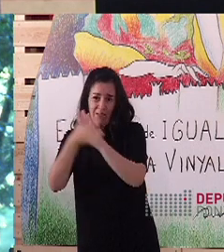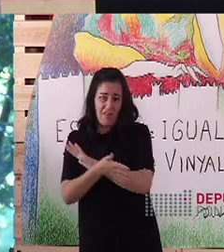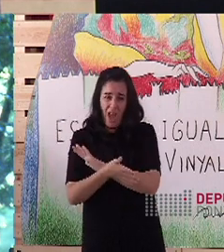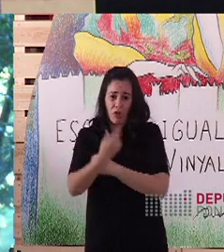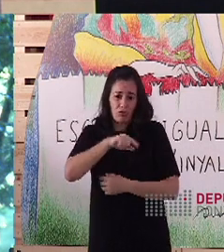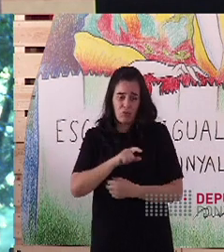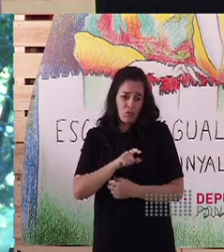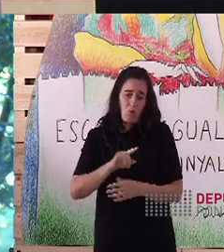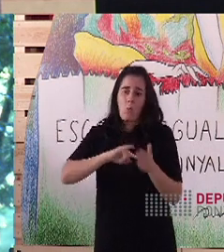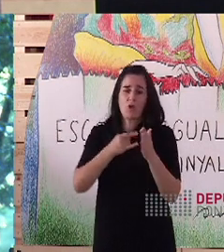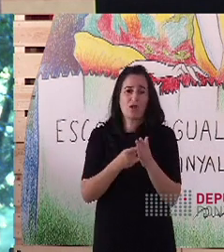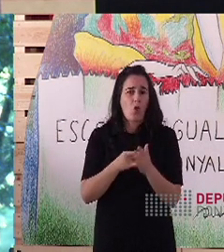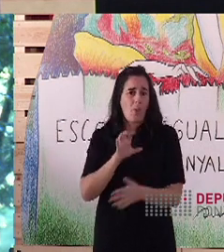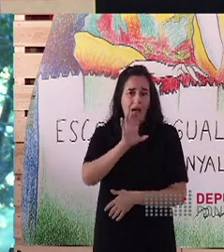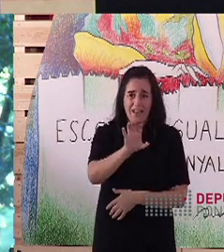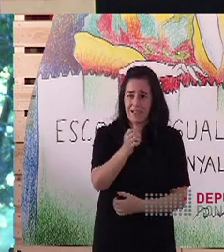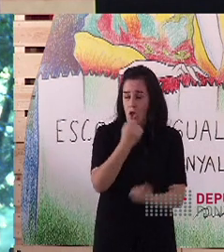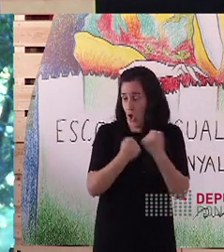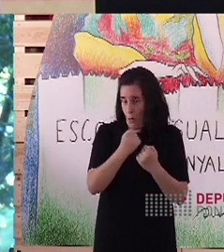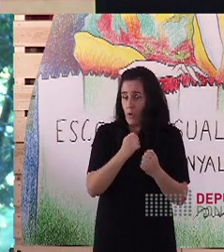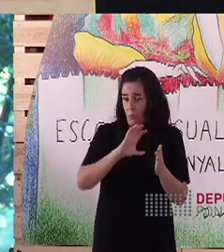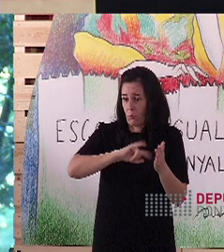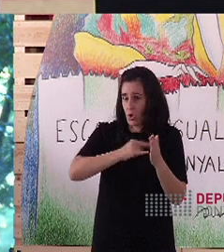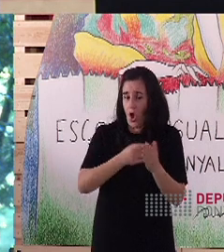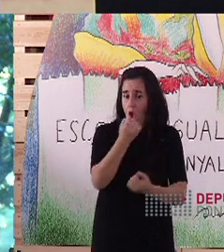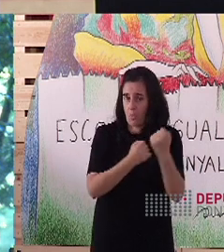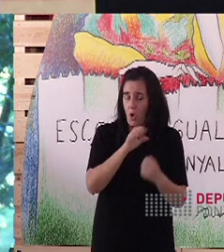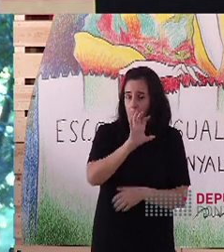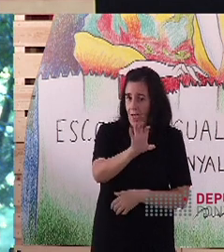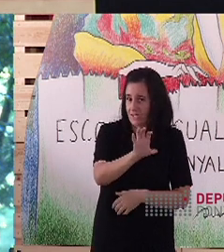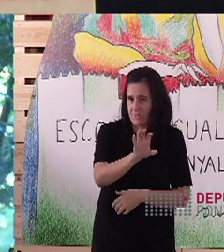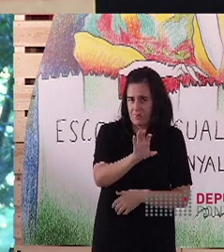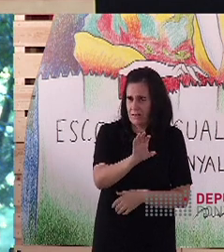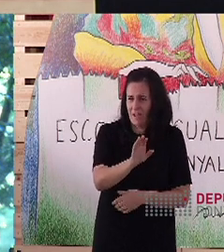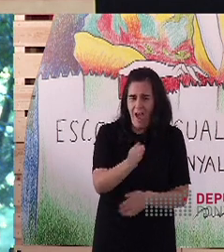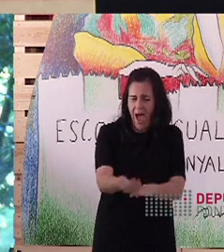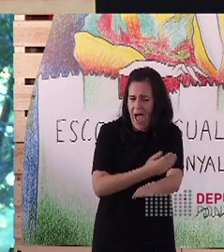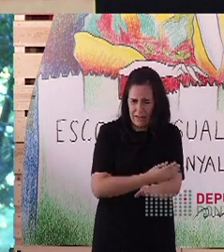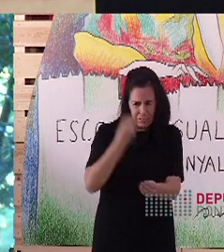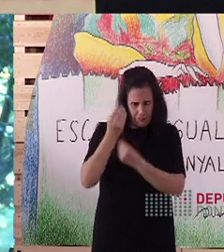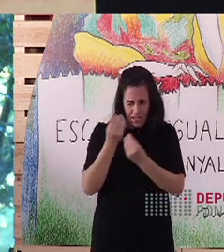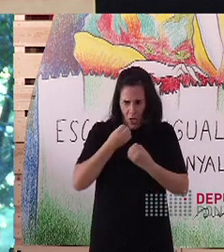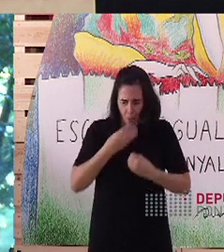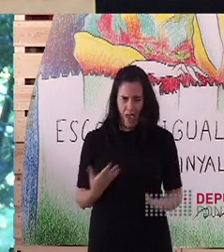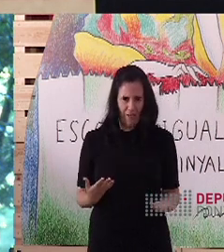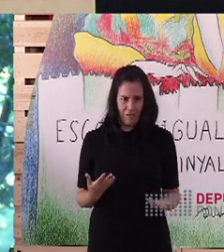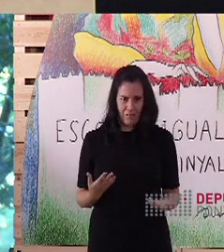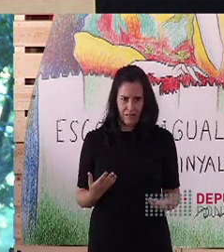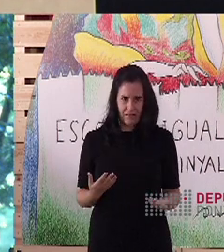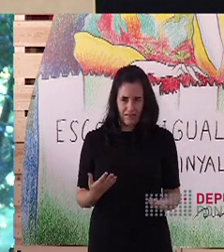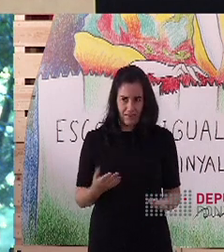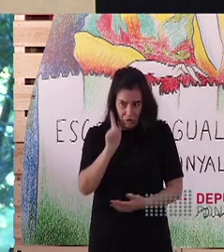país perfectamente pensado y perfectamente proyectado, pues, en fin, entonces yo